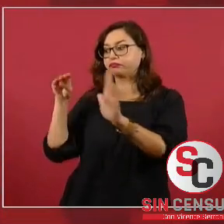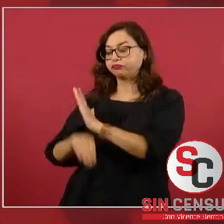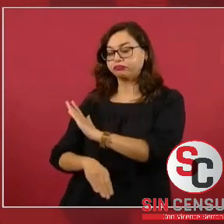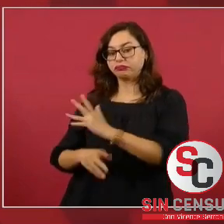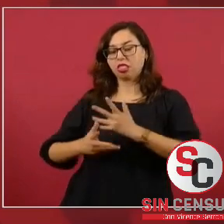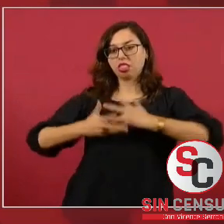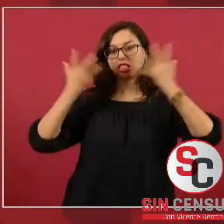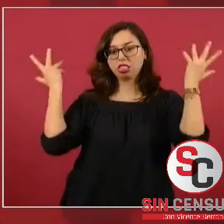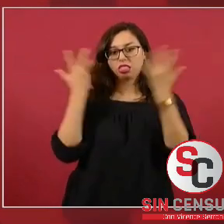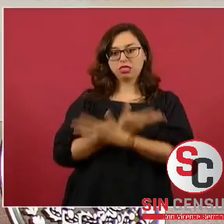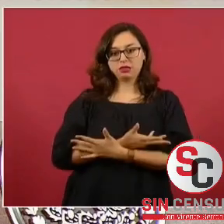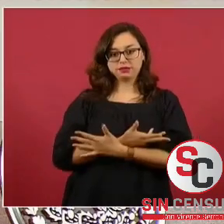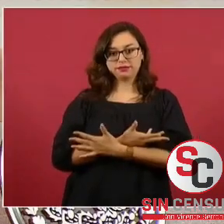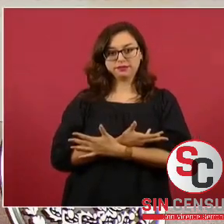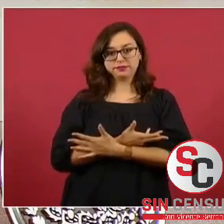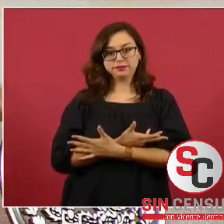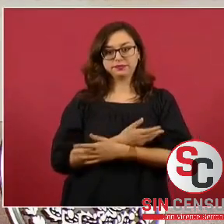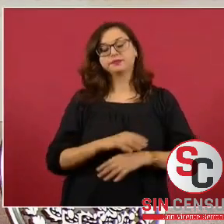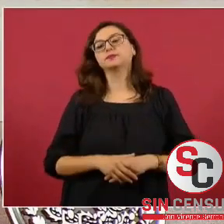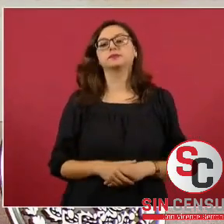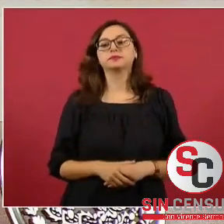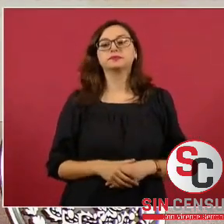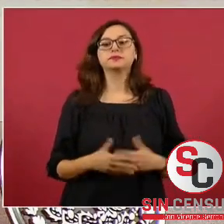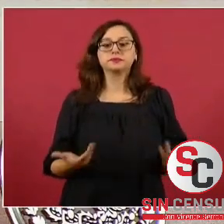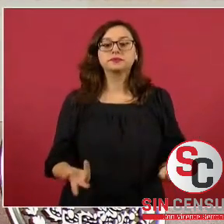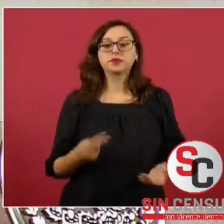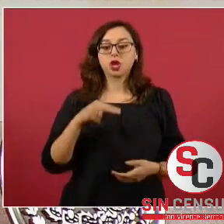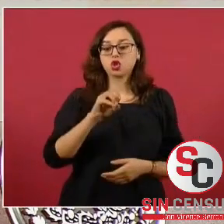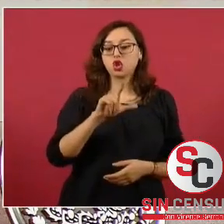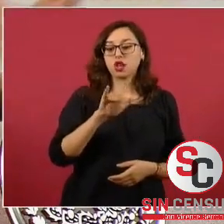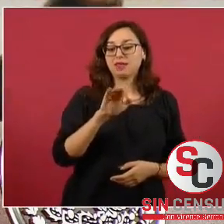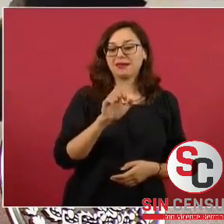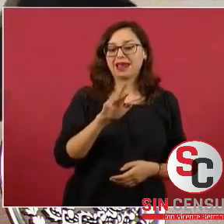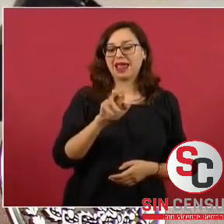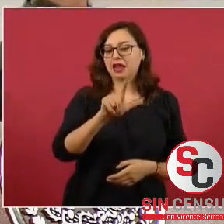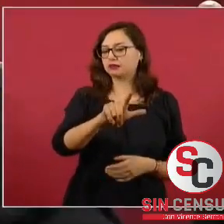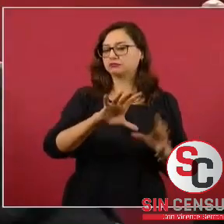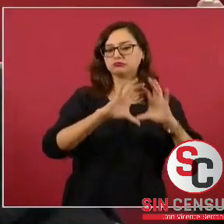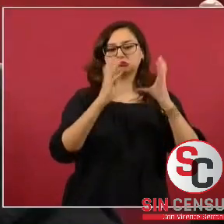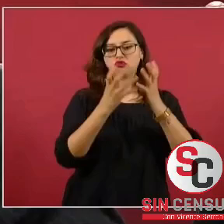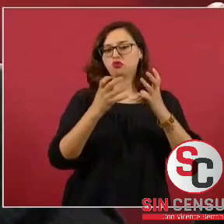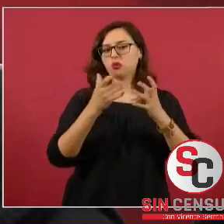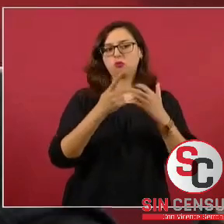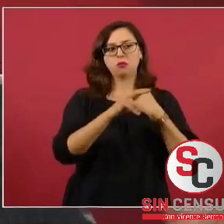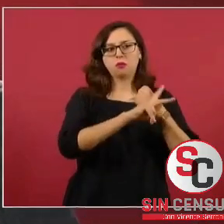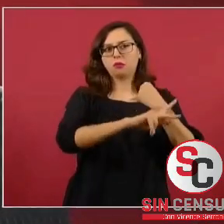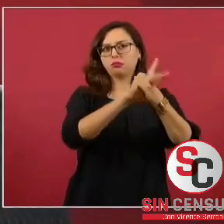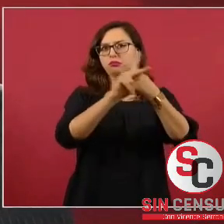Y con la pandemia y con la guerra se precipitó todo.